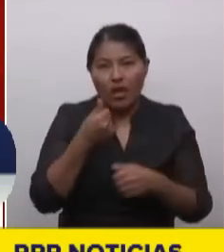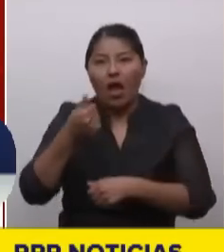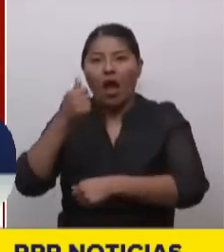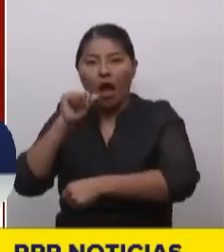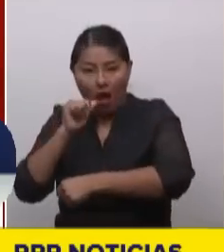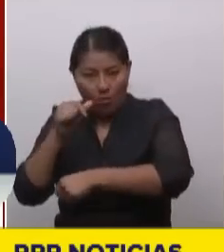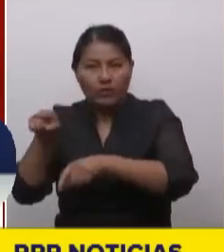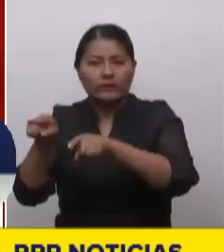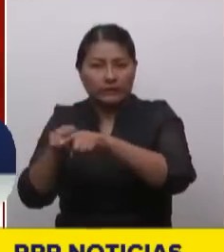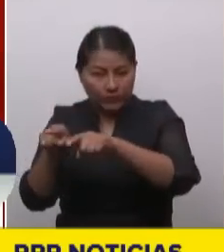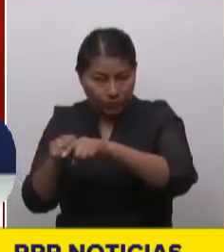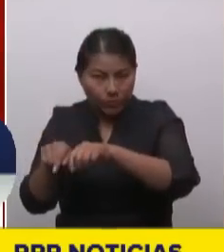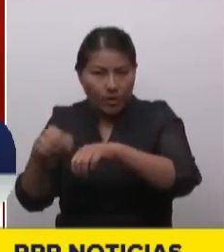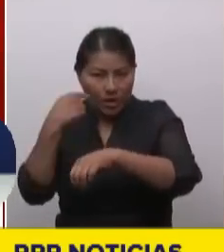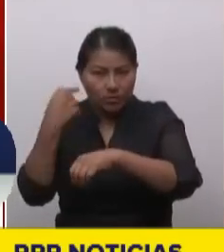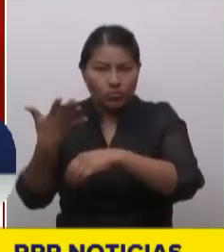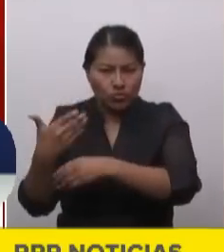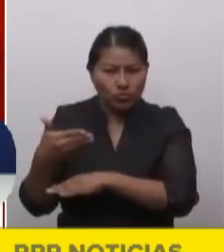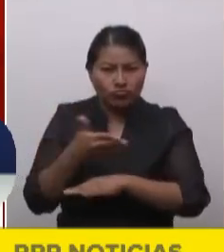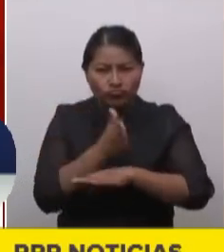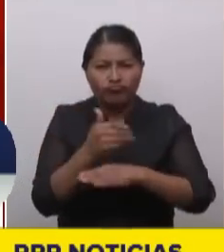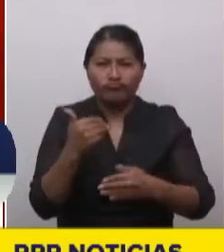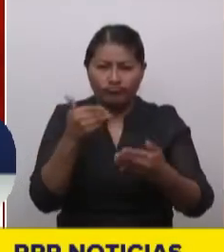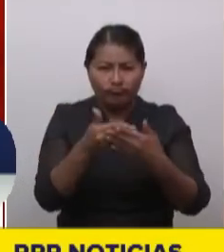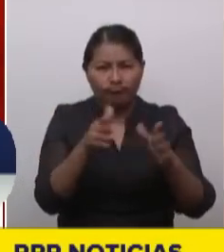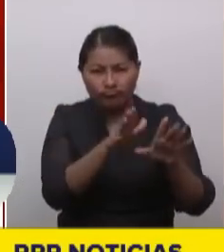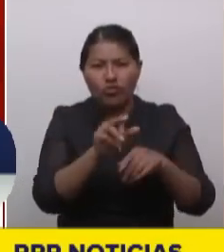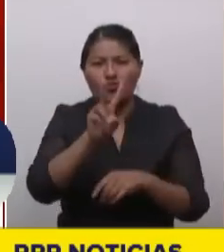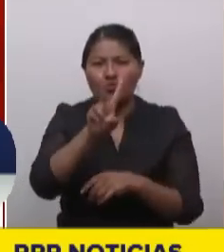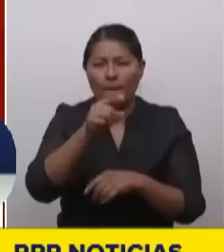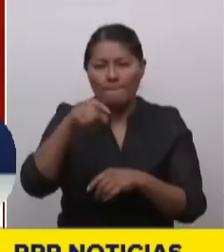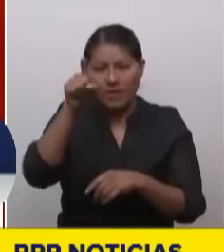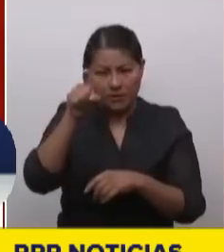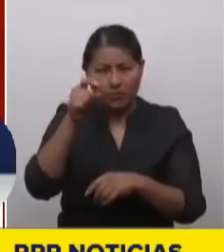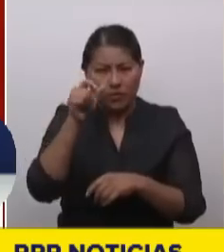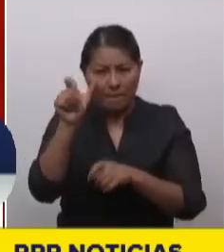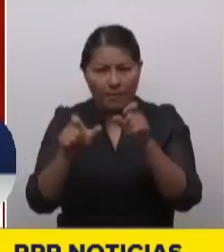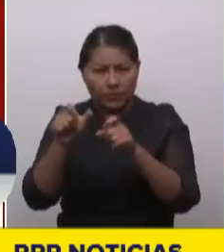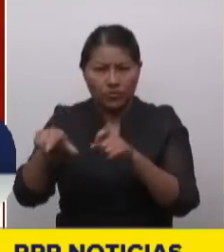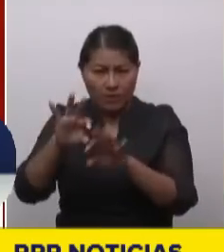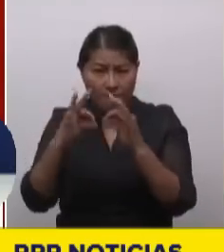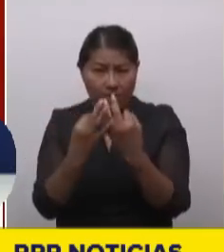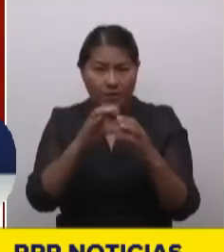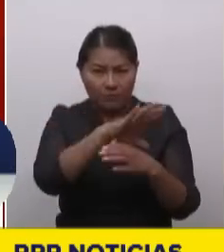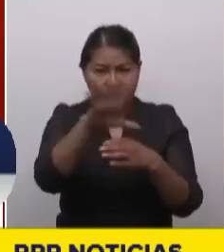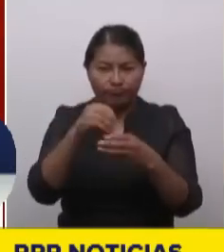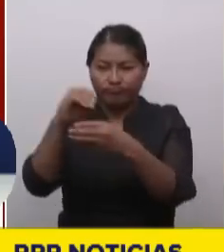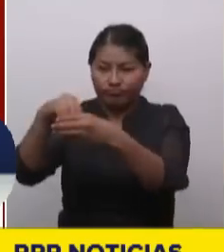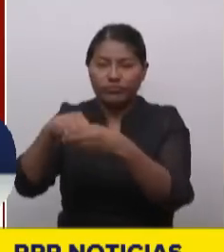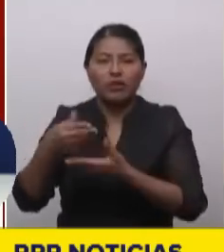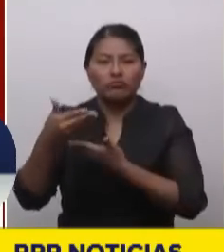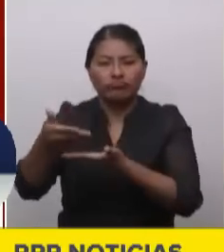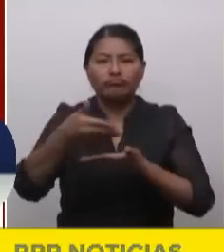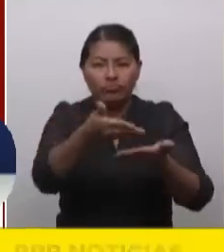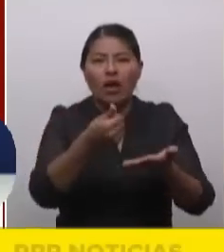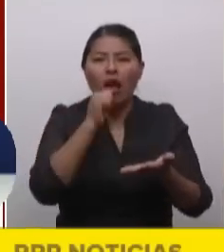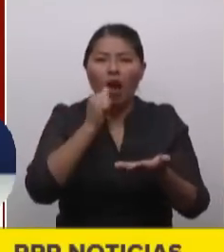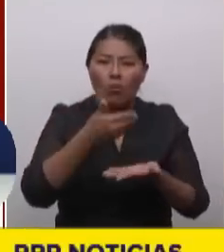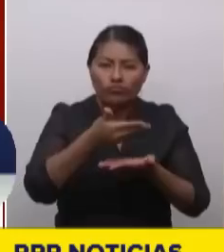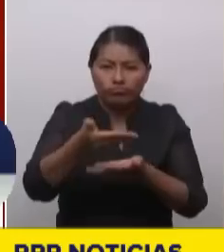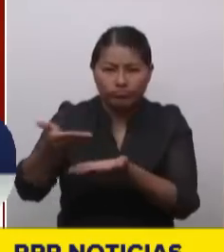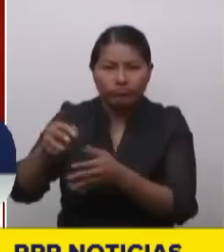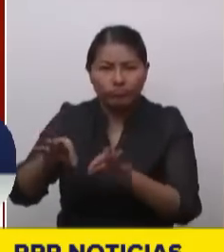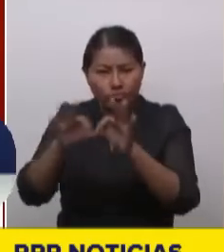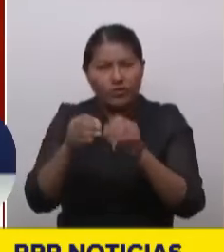incoado, el agua va a llegar a 2 millones de familias que en este momento no tienen agua de calidad, de una manera